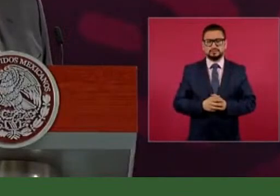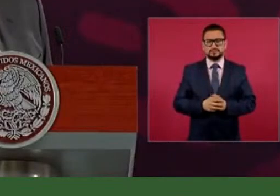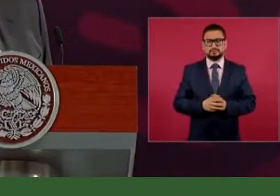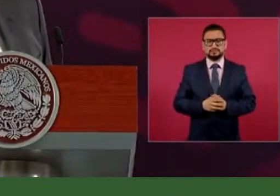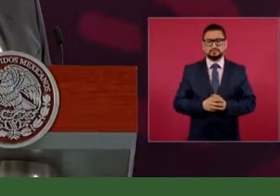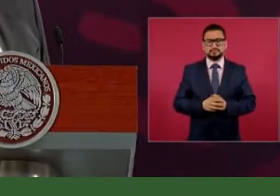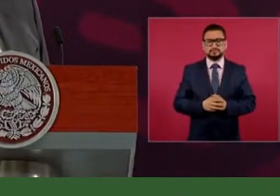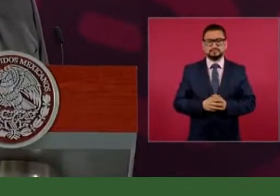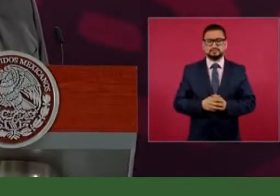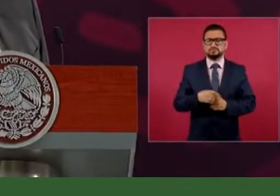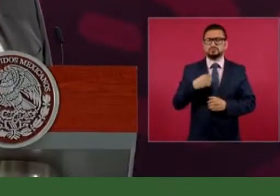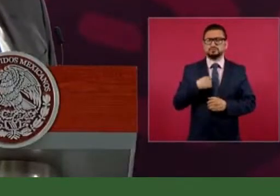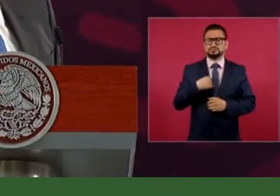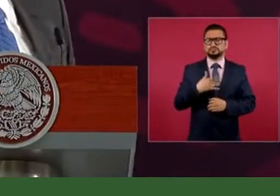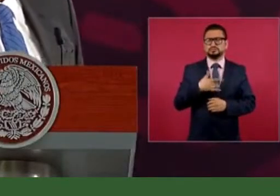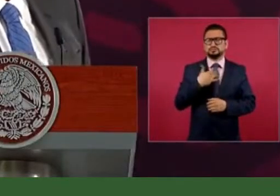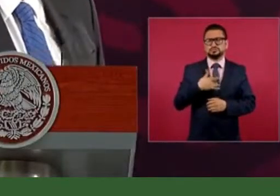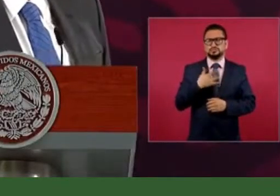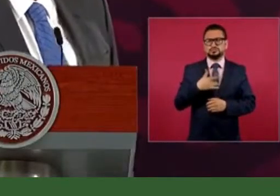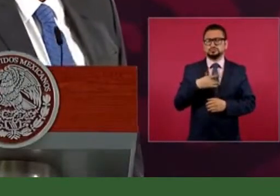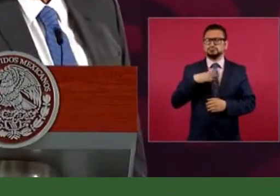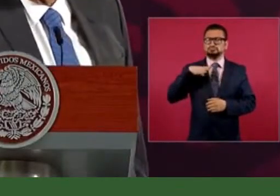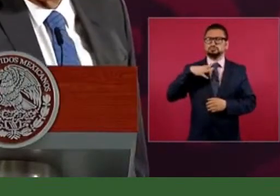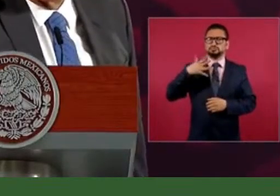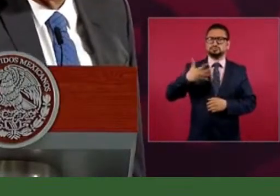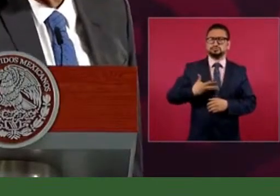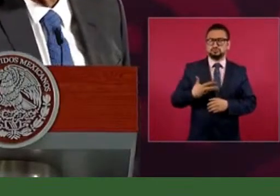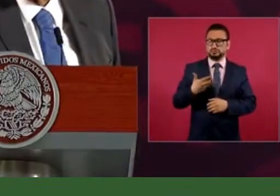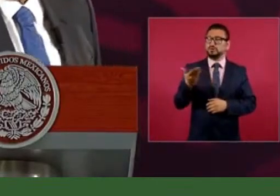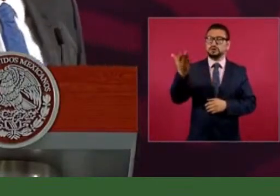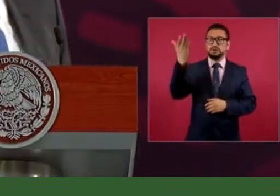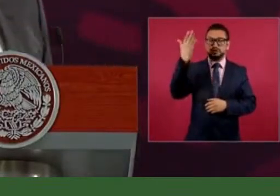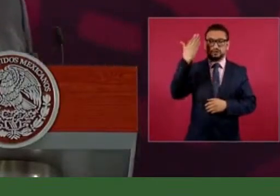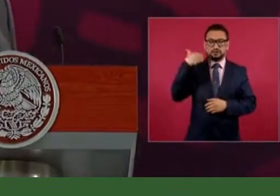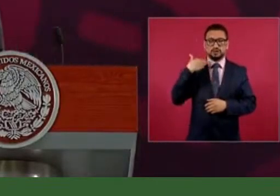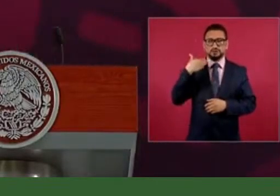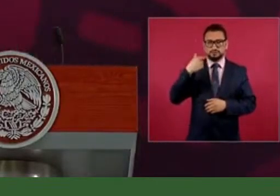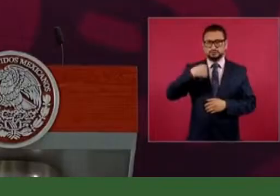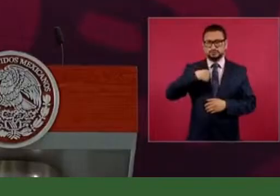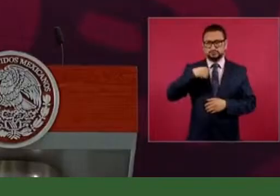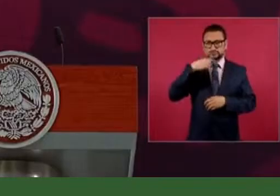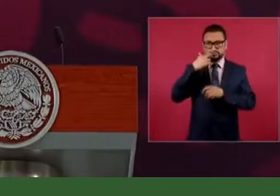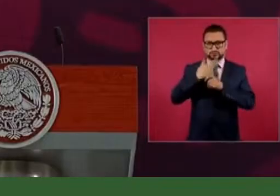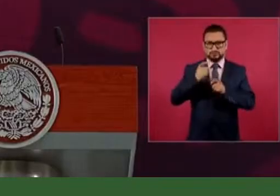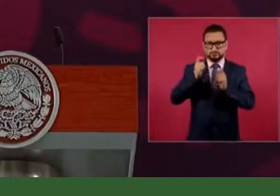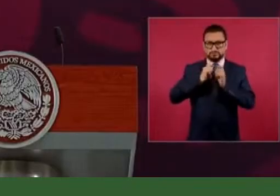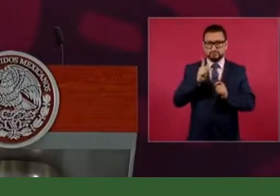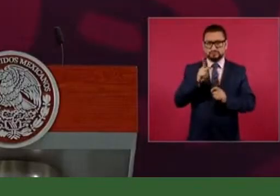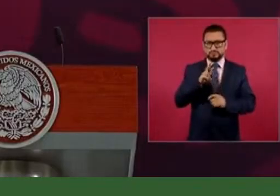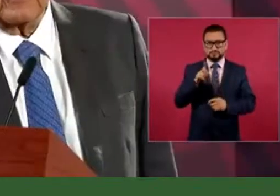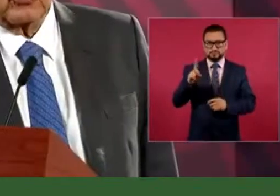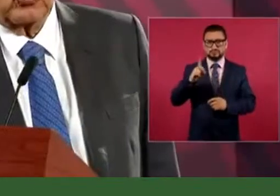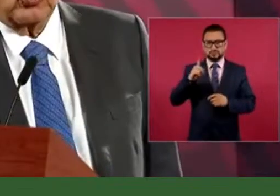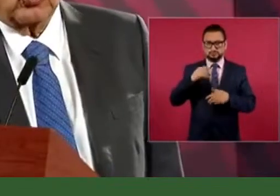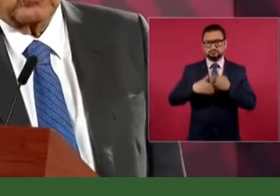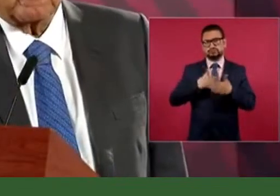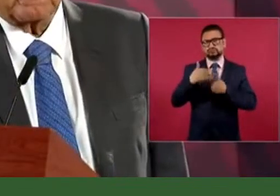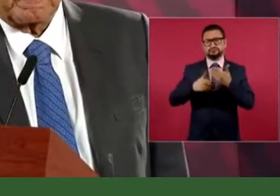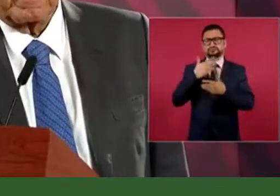me siento muy orgulloso que cuando dirigí ese partido, además de que se avanzó